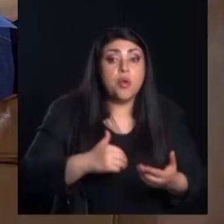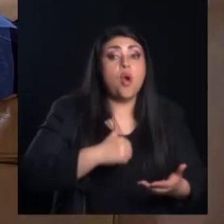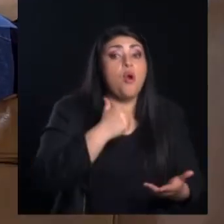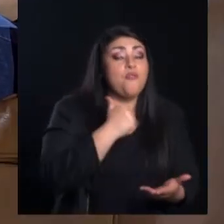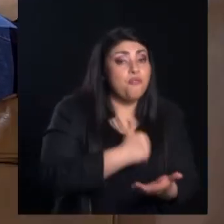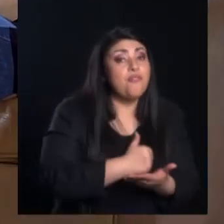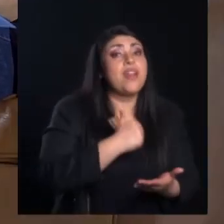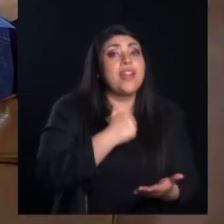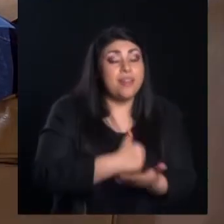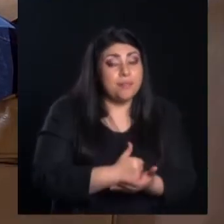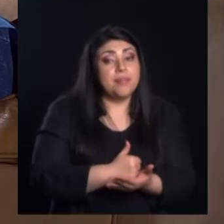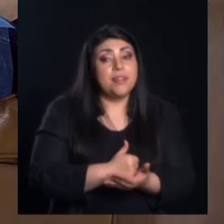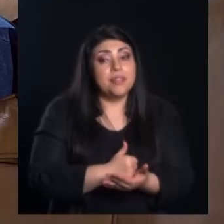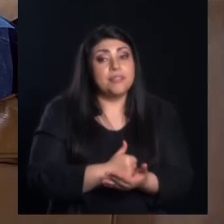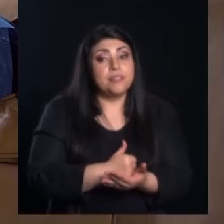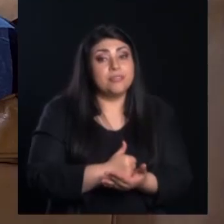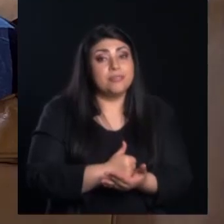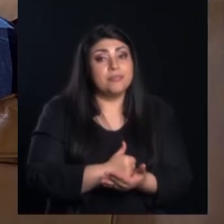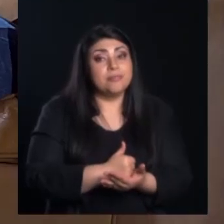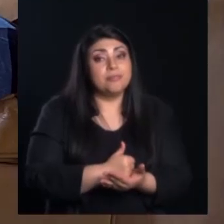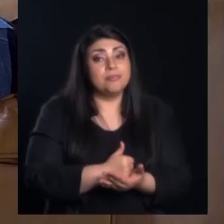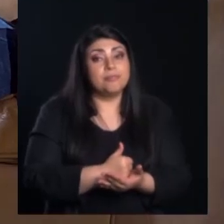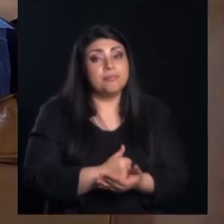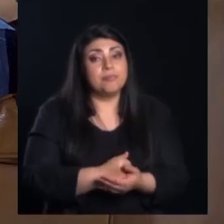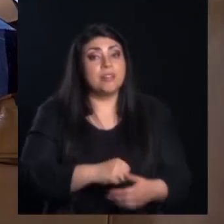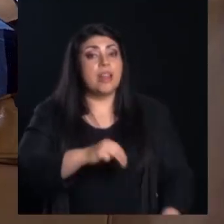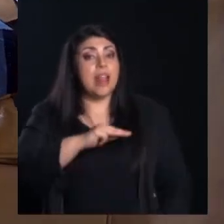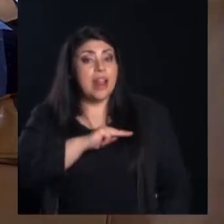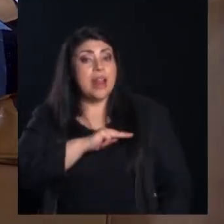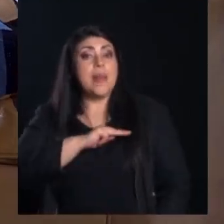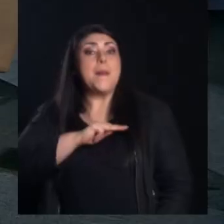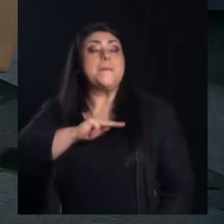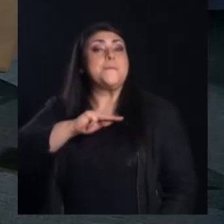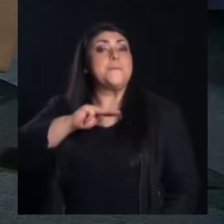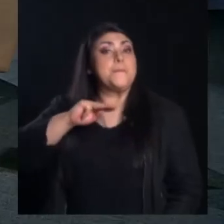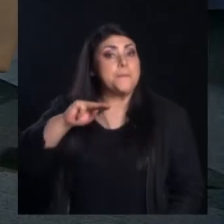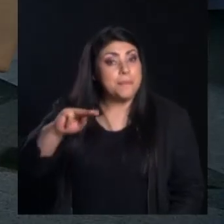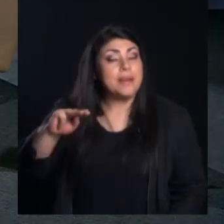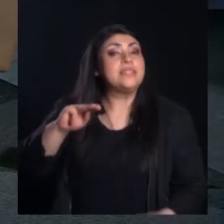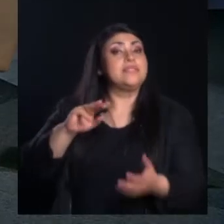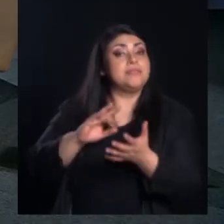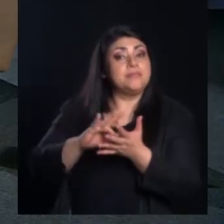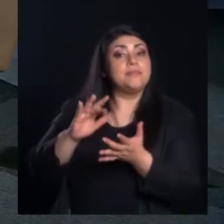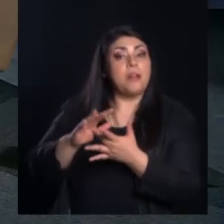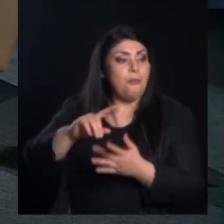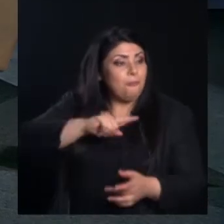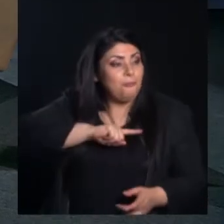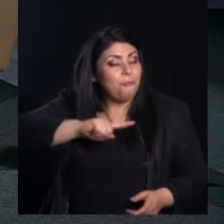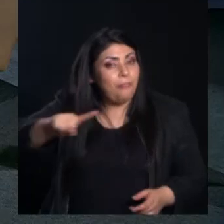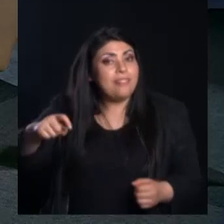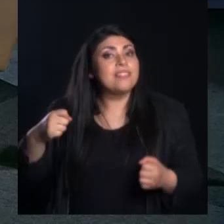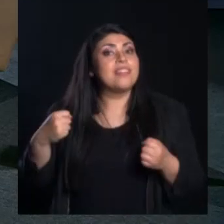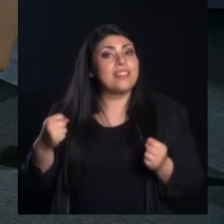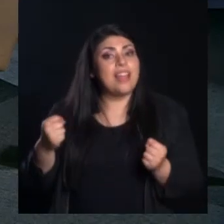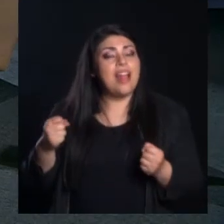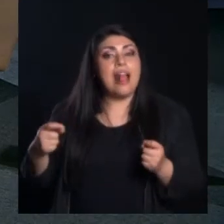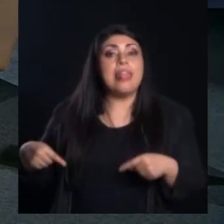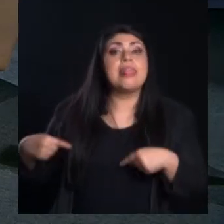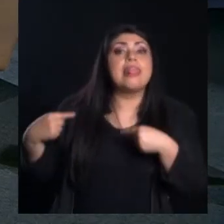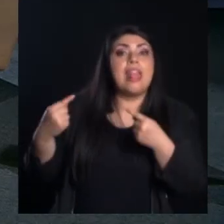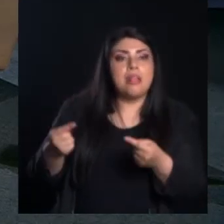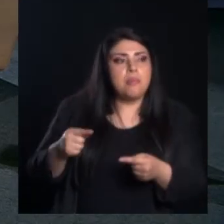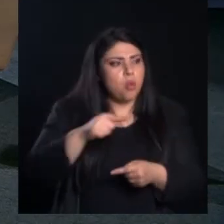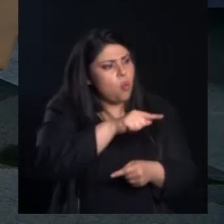o él la instrucción de parte de jesús de vayan y háganlo ustedes mismos luego vemos a los discípulos